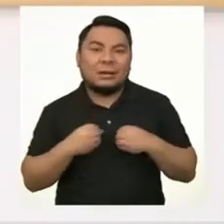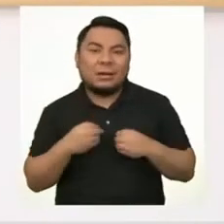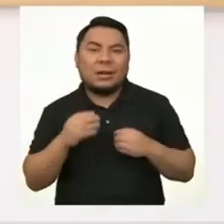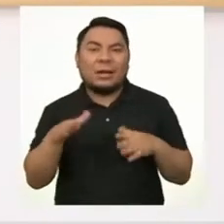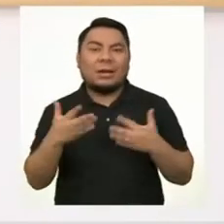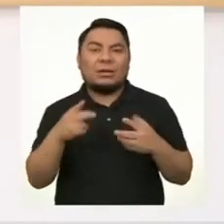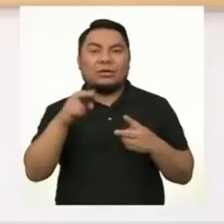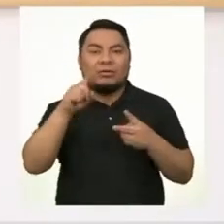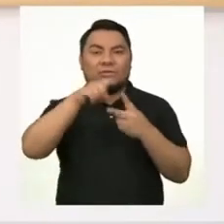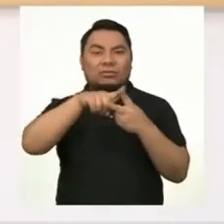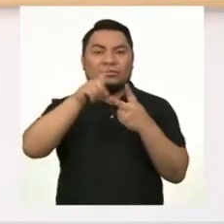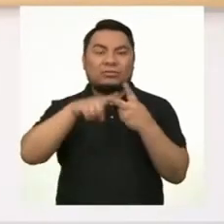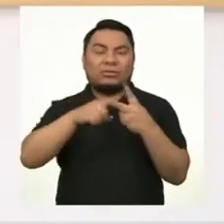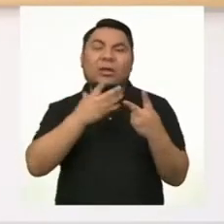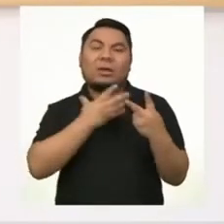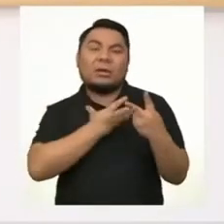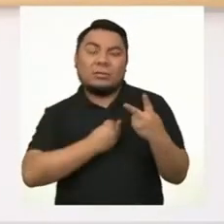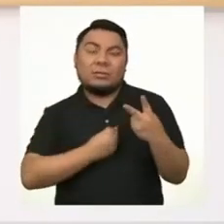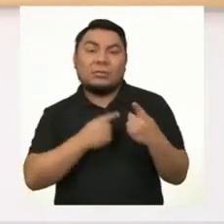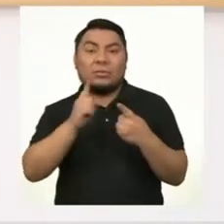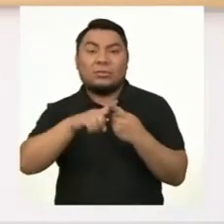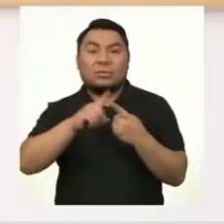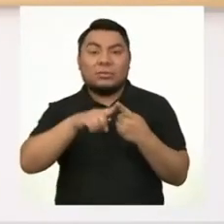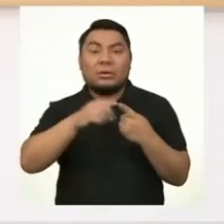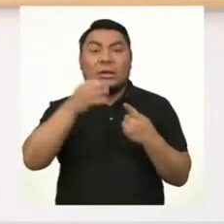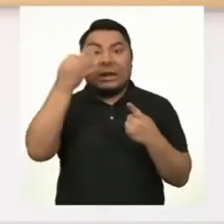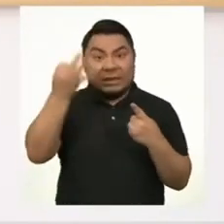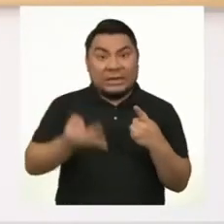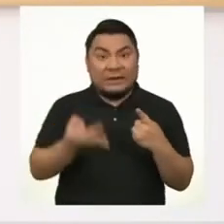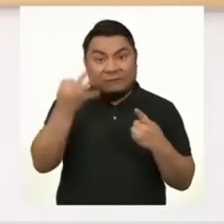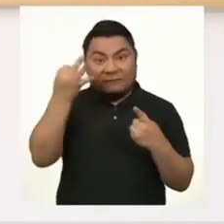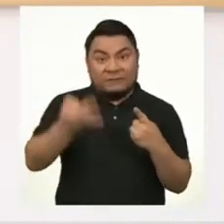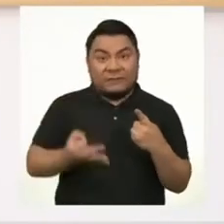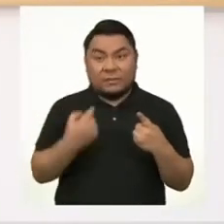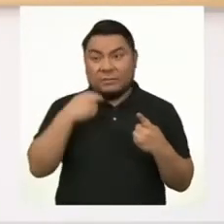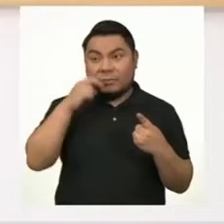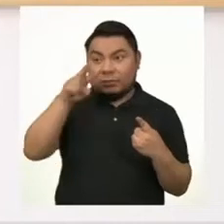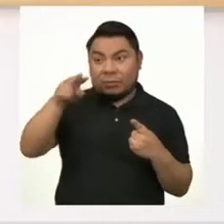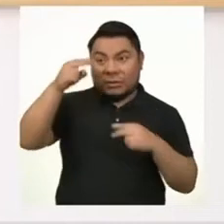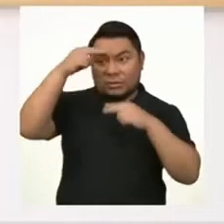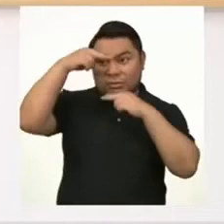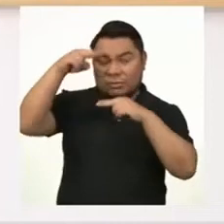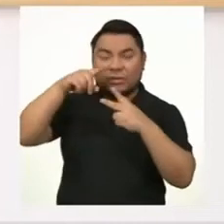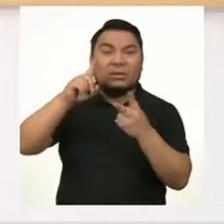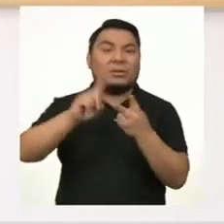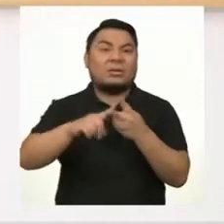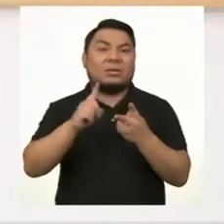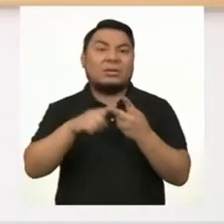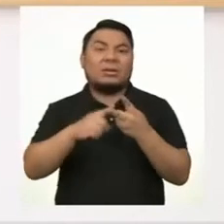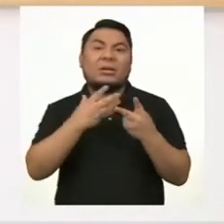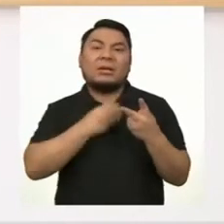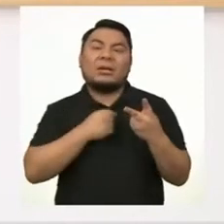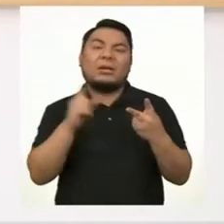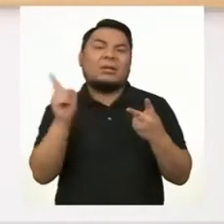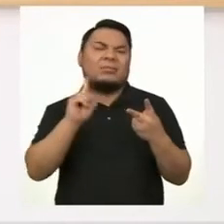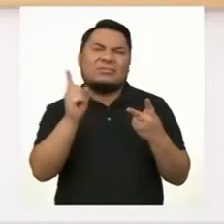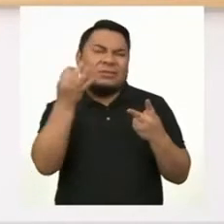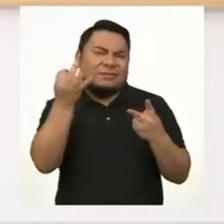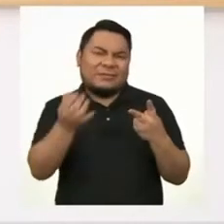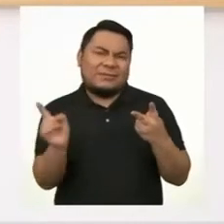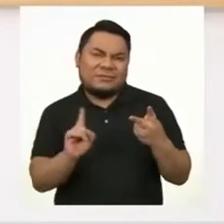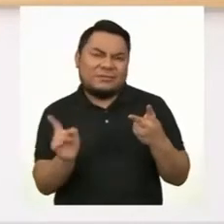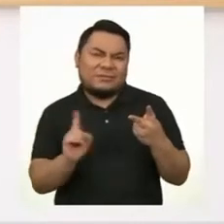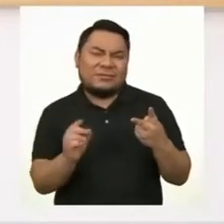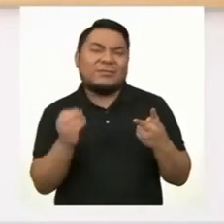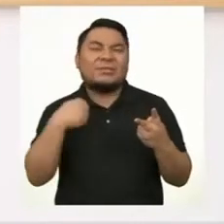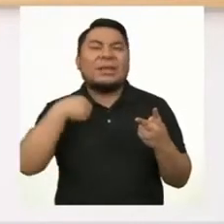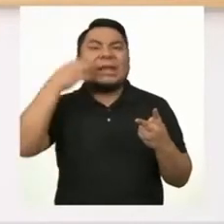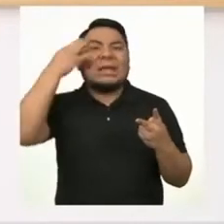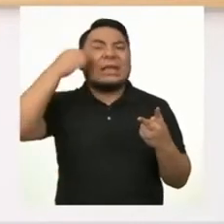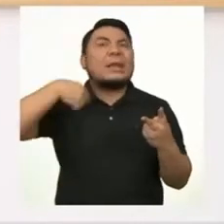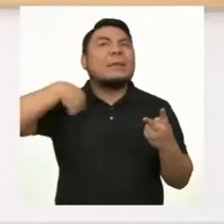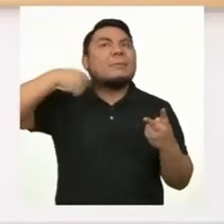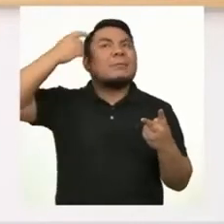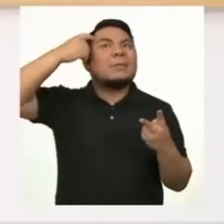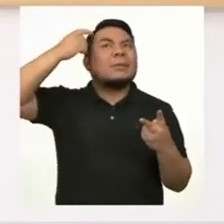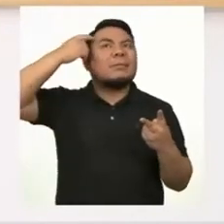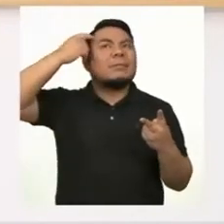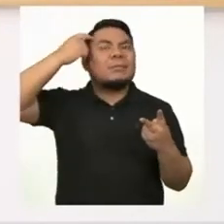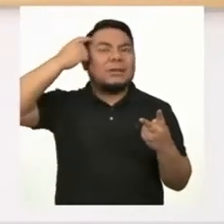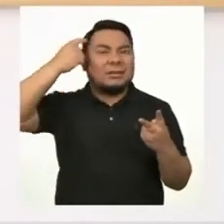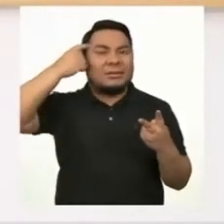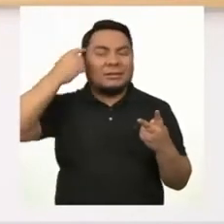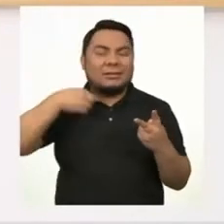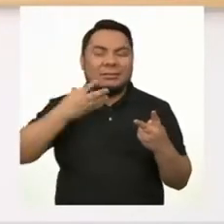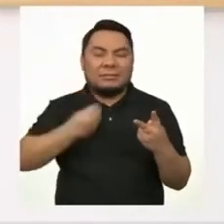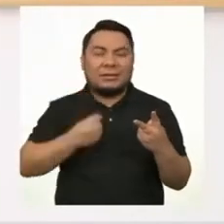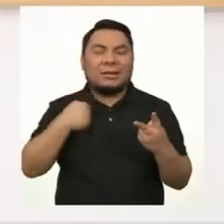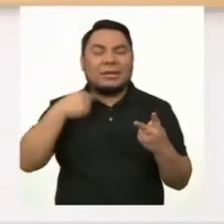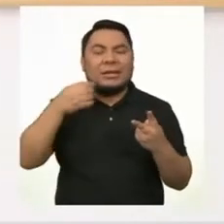dos niveles de tristeza, uno que es real porque vi la noticia y otro que no lo es, porque lo creé en mi mente. Trato de